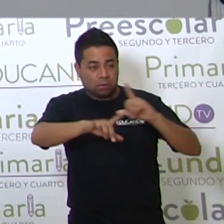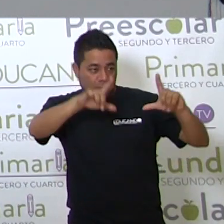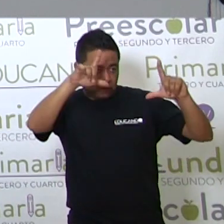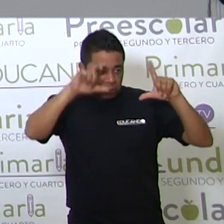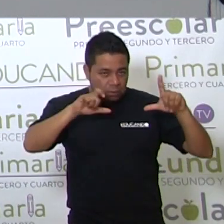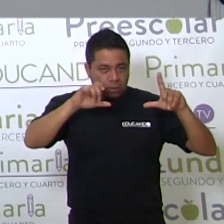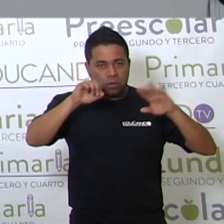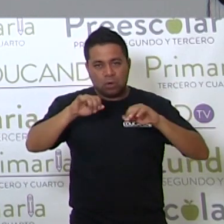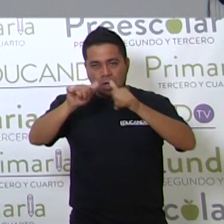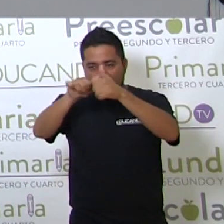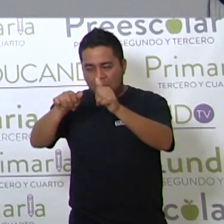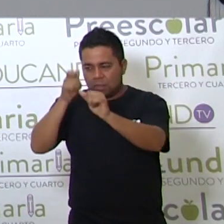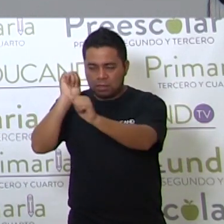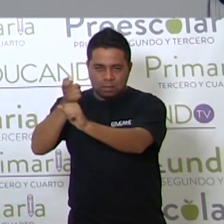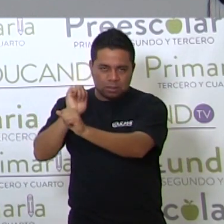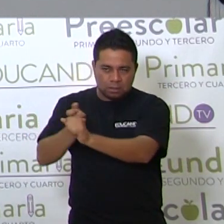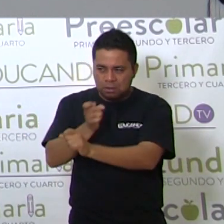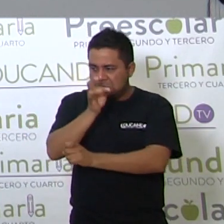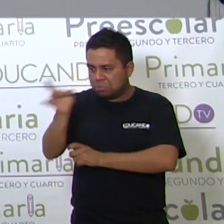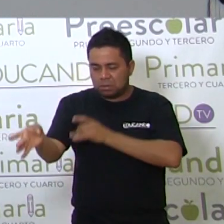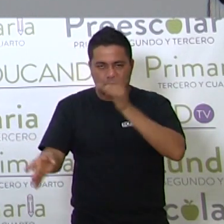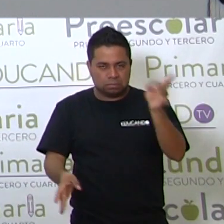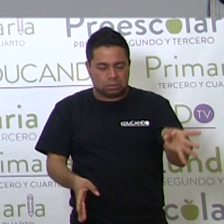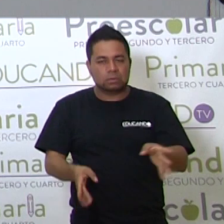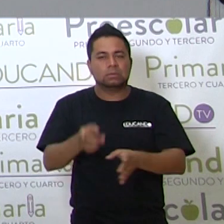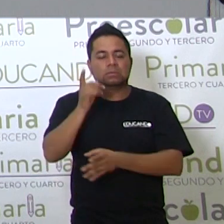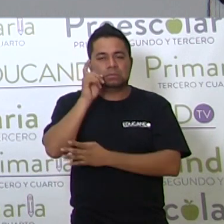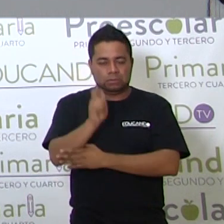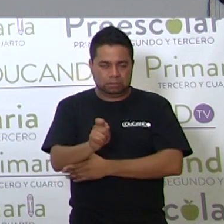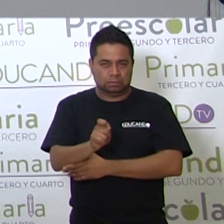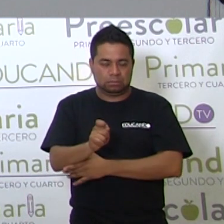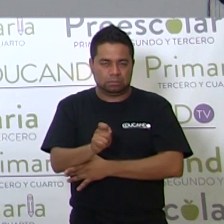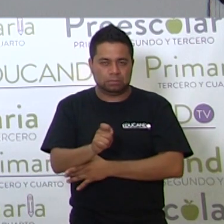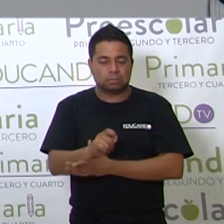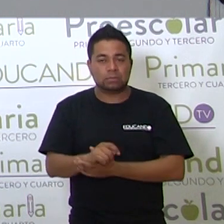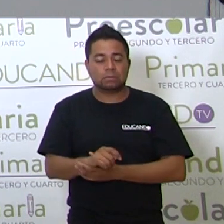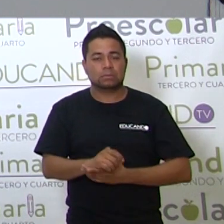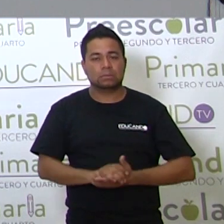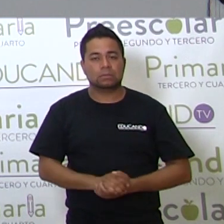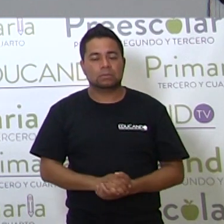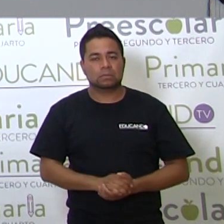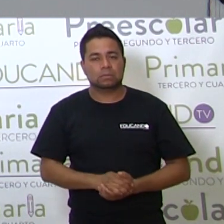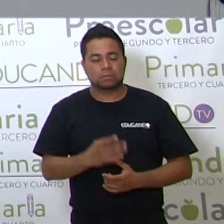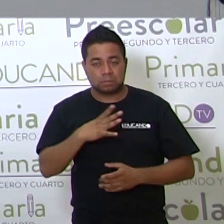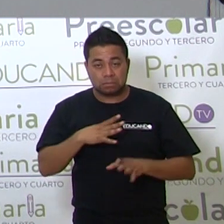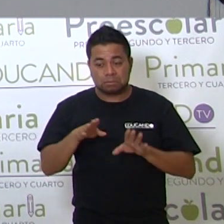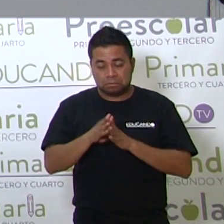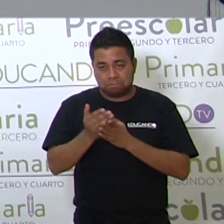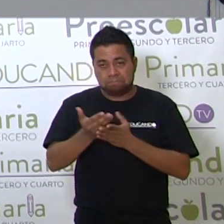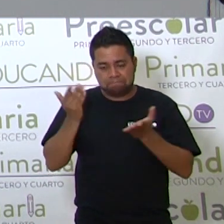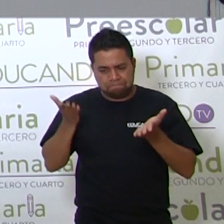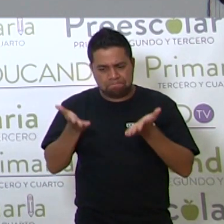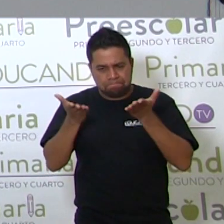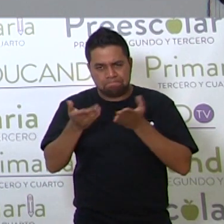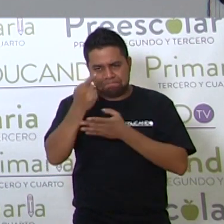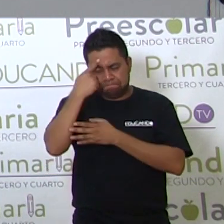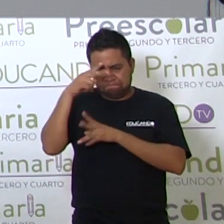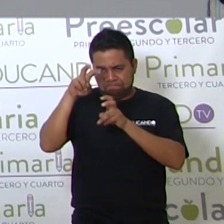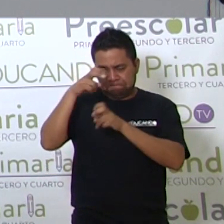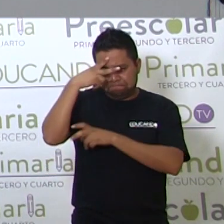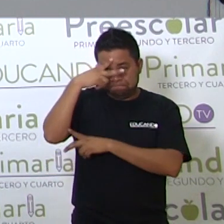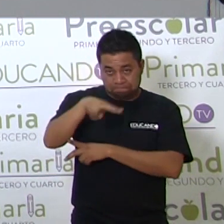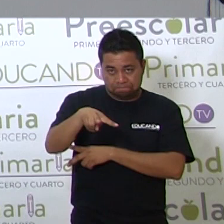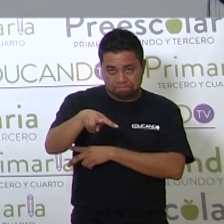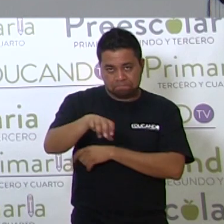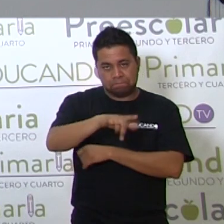las artesanías. Estas últimas fuertemente promovidas como parte de la identidad mexicana.